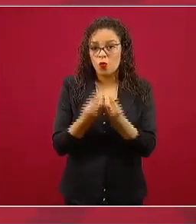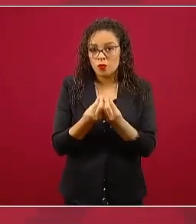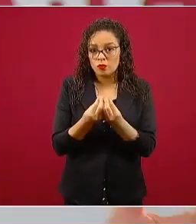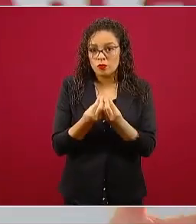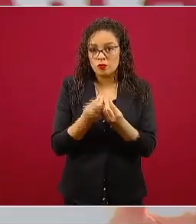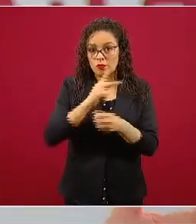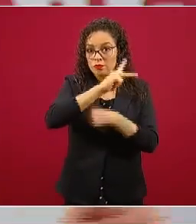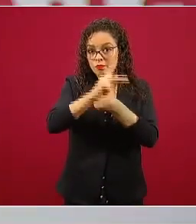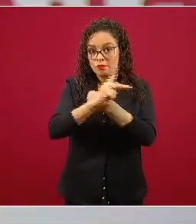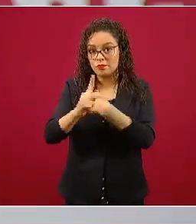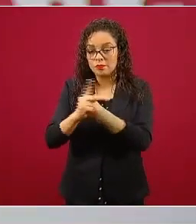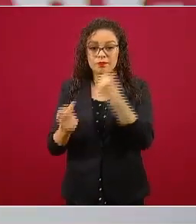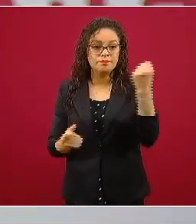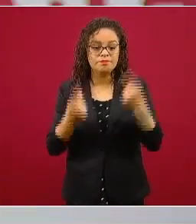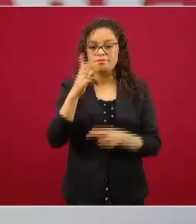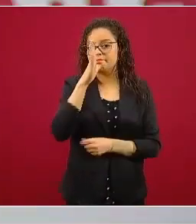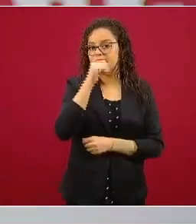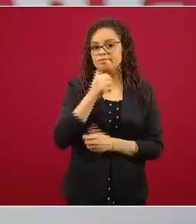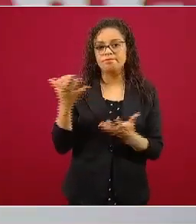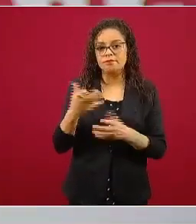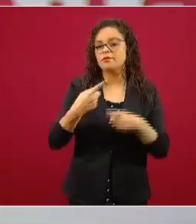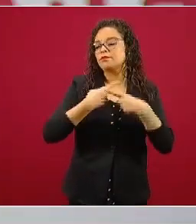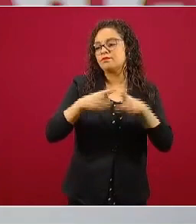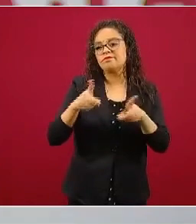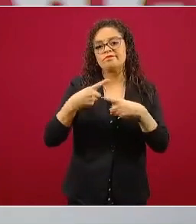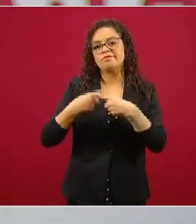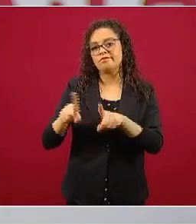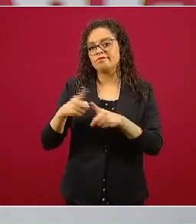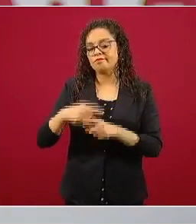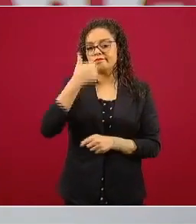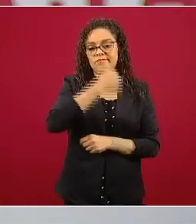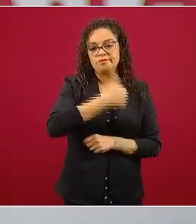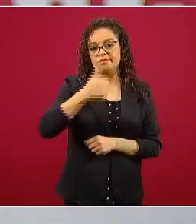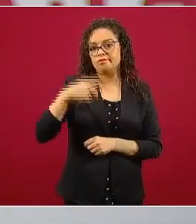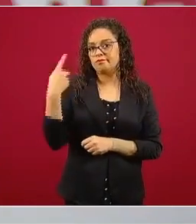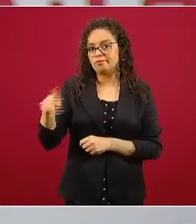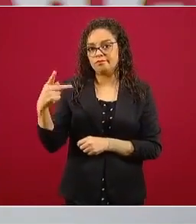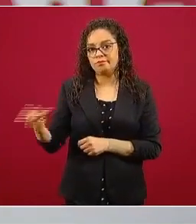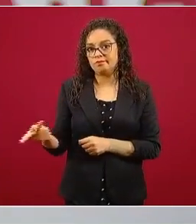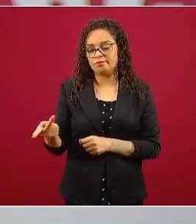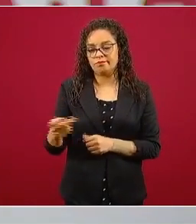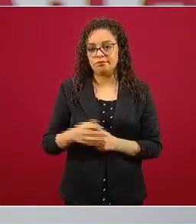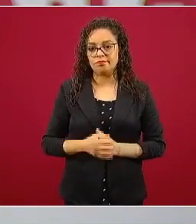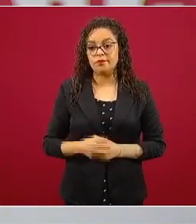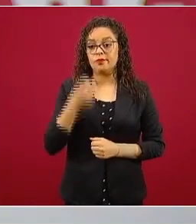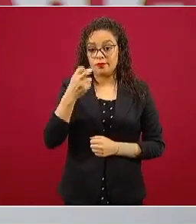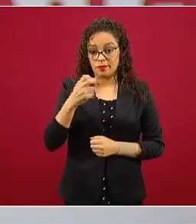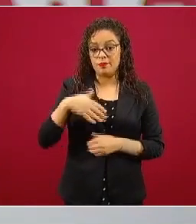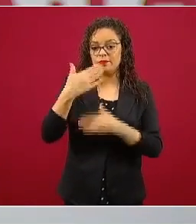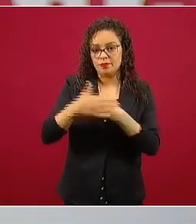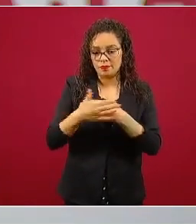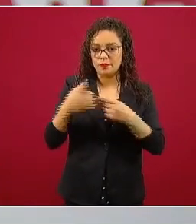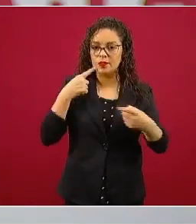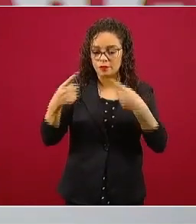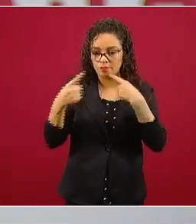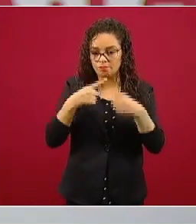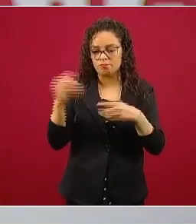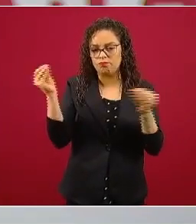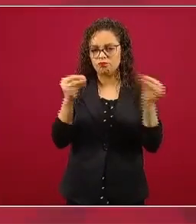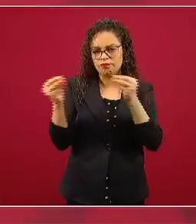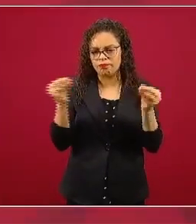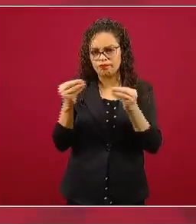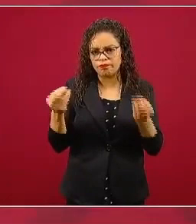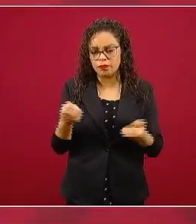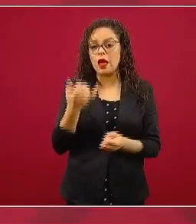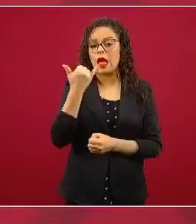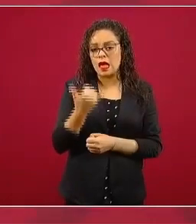podemos hacer eso. Estamos en una situación distinta. Entonces, por eso, ese va a ser el siguiente debate en el que vamos a estar presentes, y también vamos a